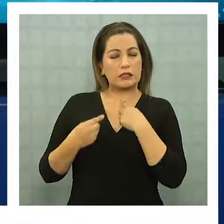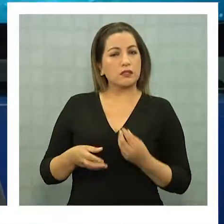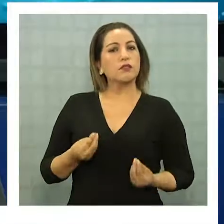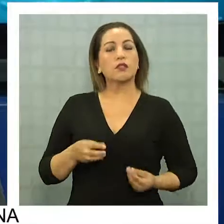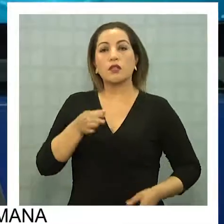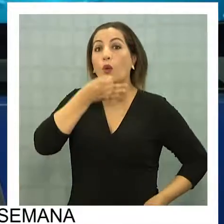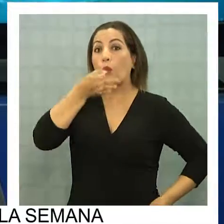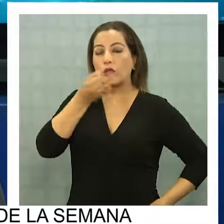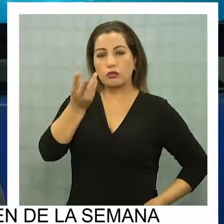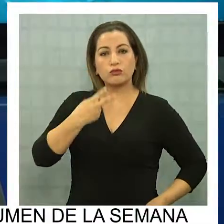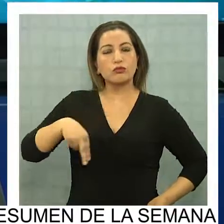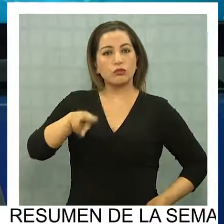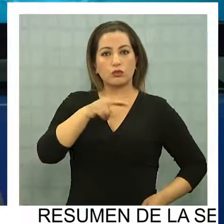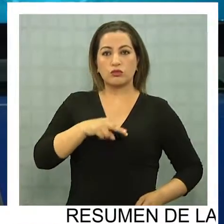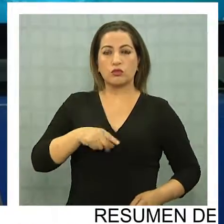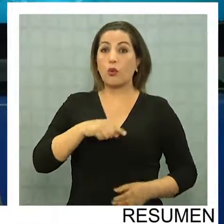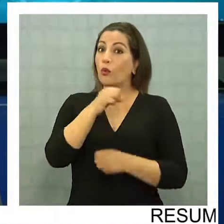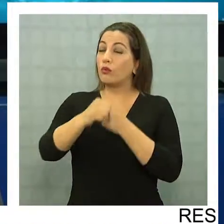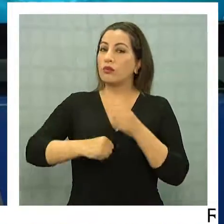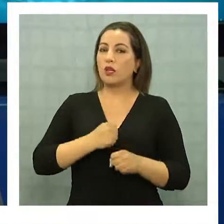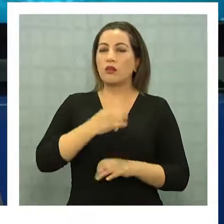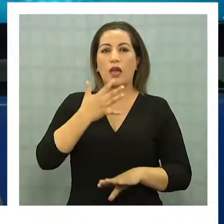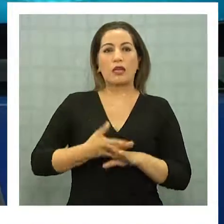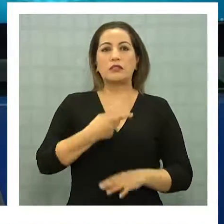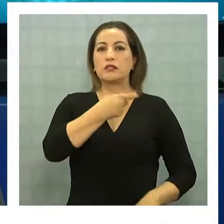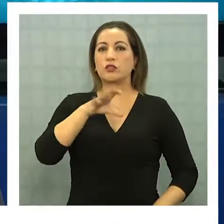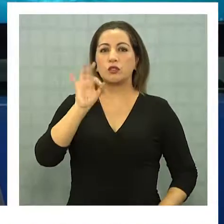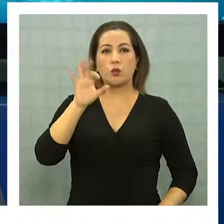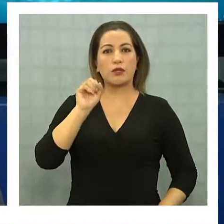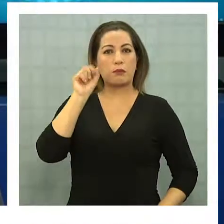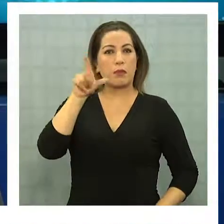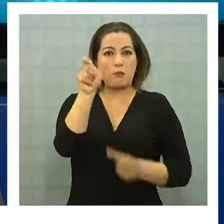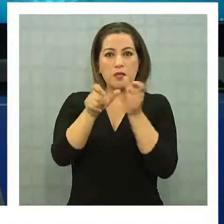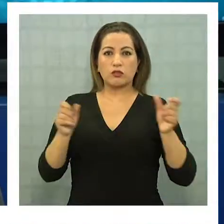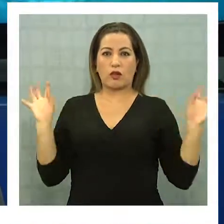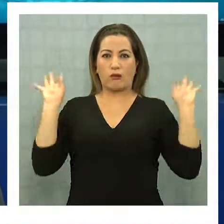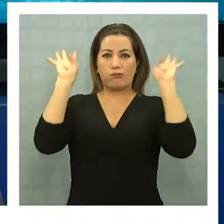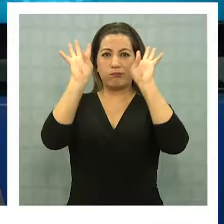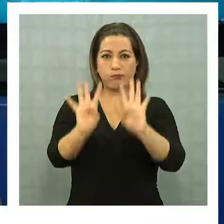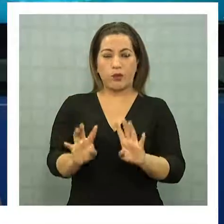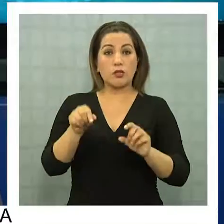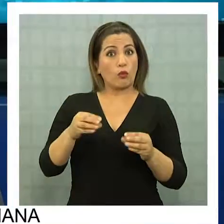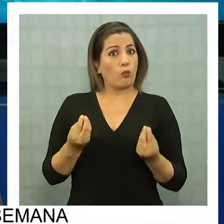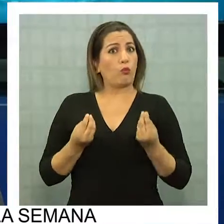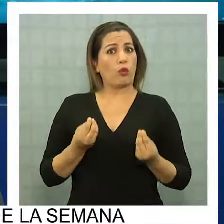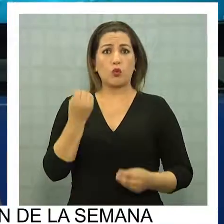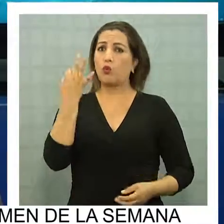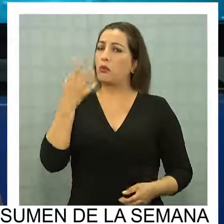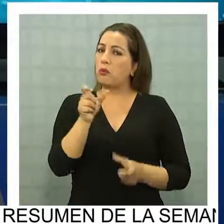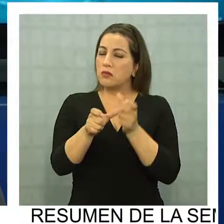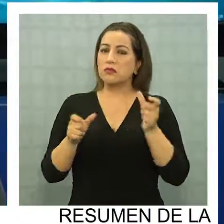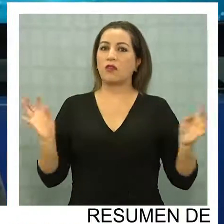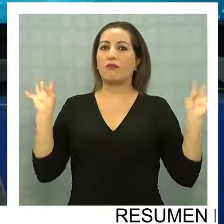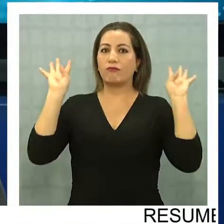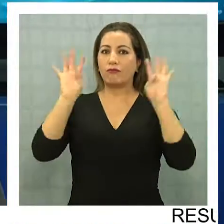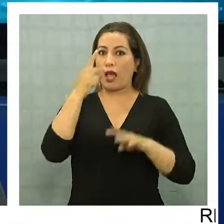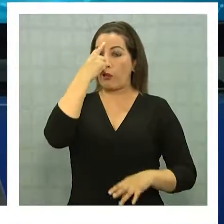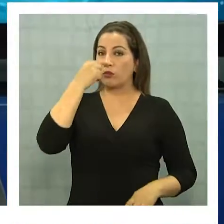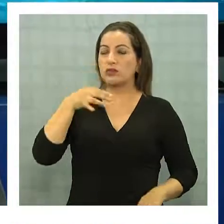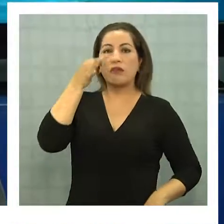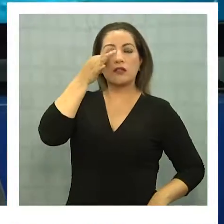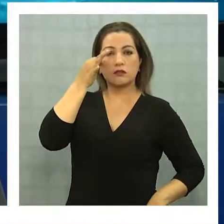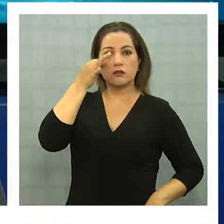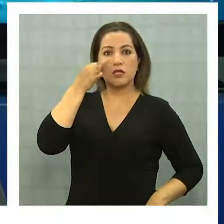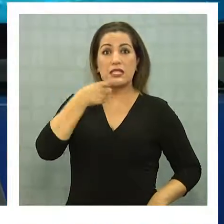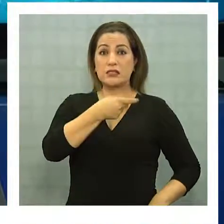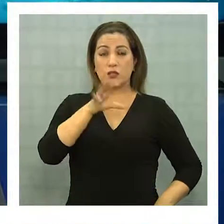cuento que nosotros anualmente recibimos 150.000 personas, que es un buen número de personas que van al museo. De